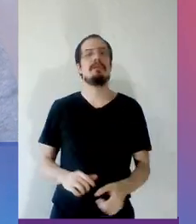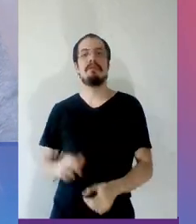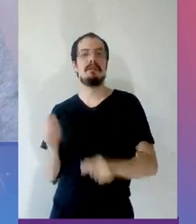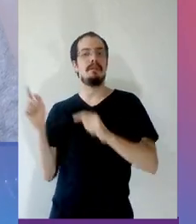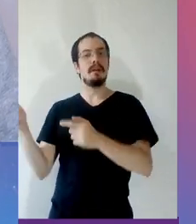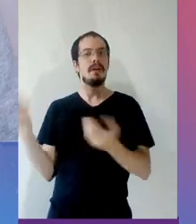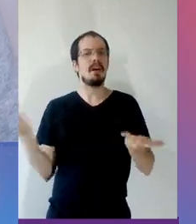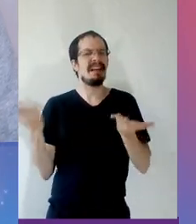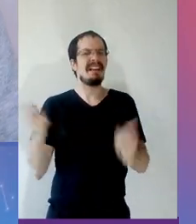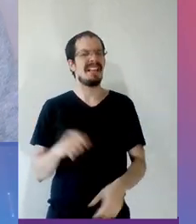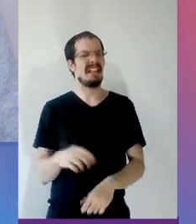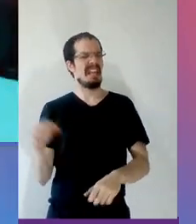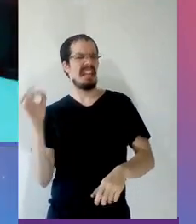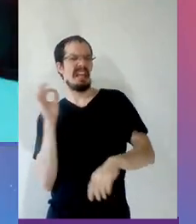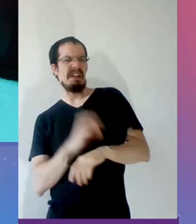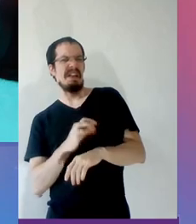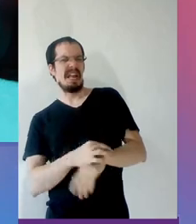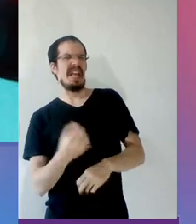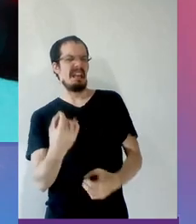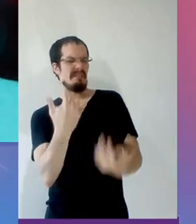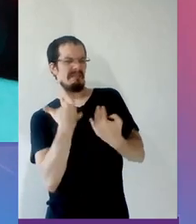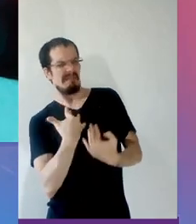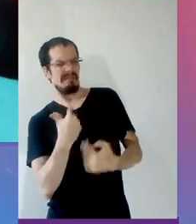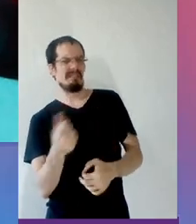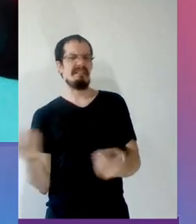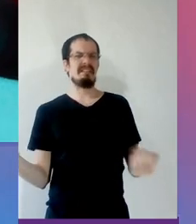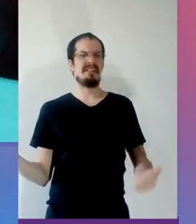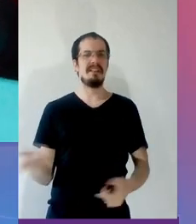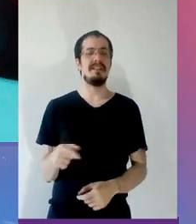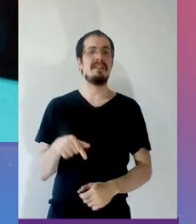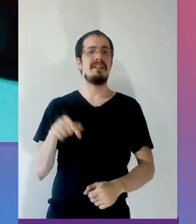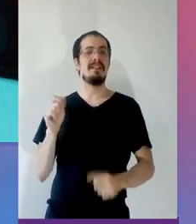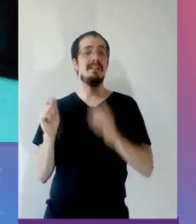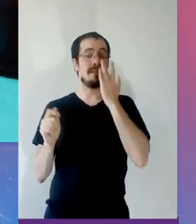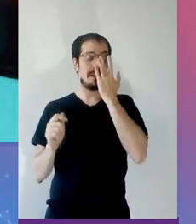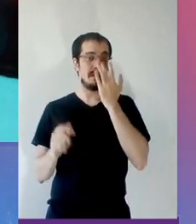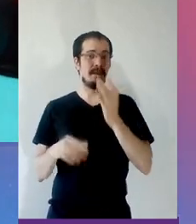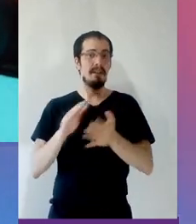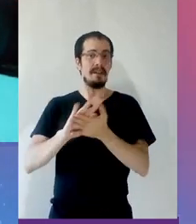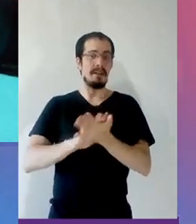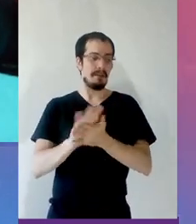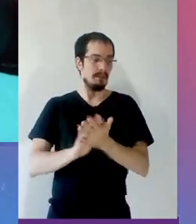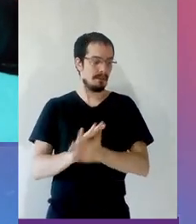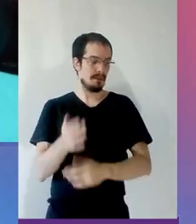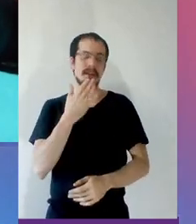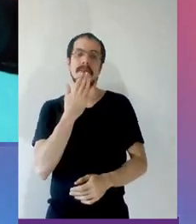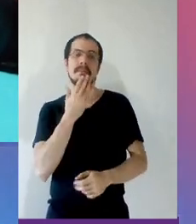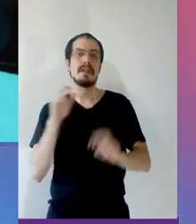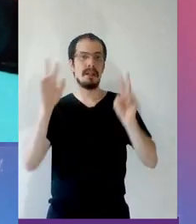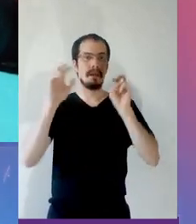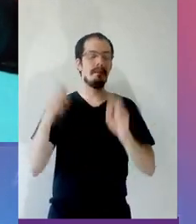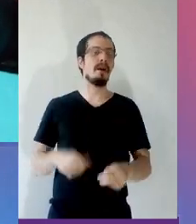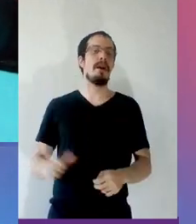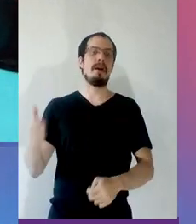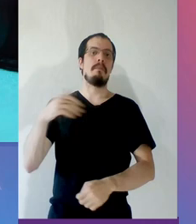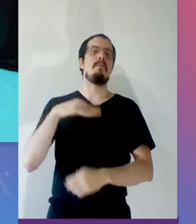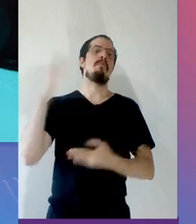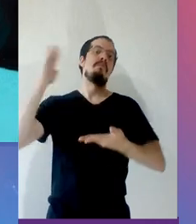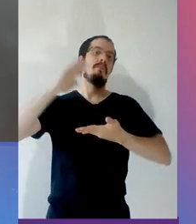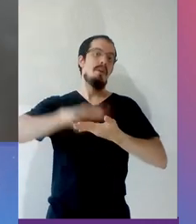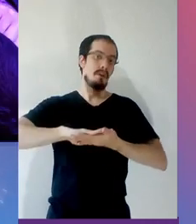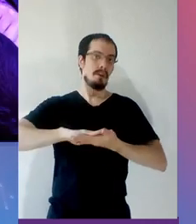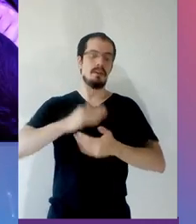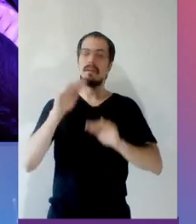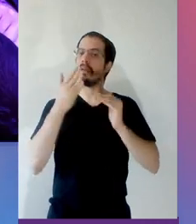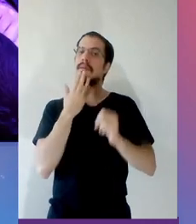ver qué era una enfermedad, a lo mejor el concepto de muerte en algunas familias también. Y también